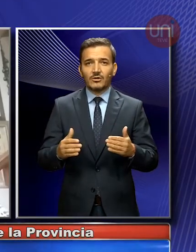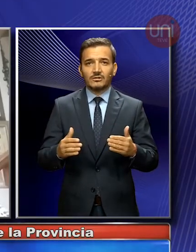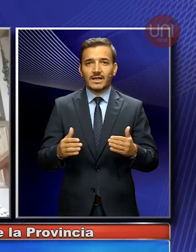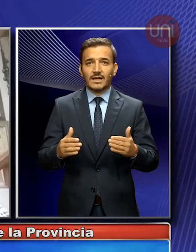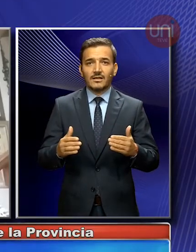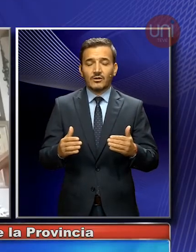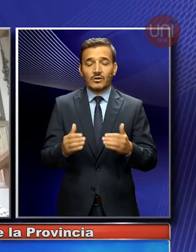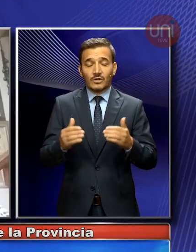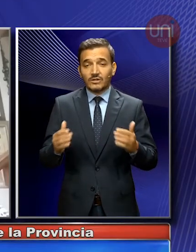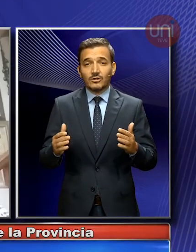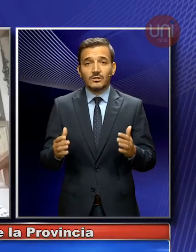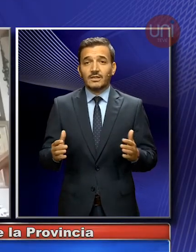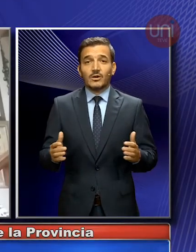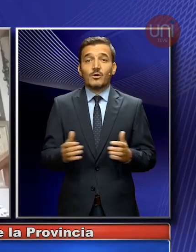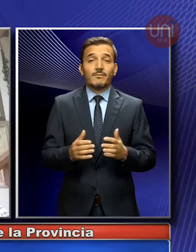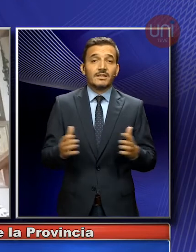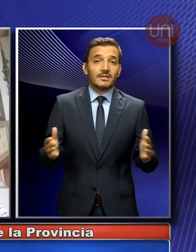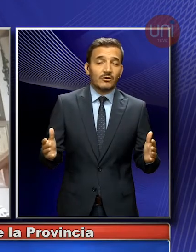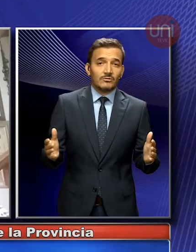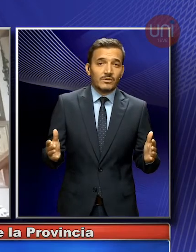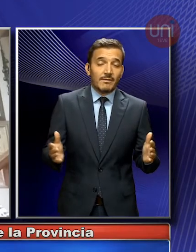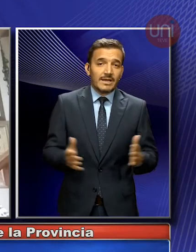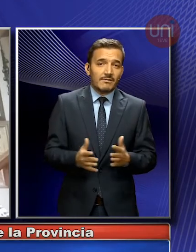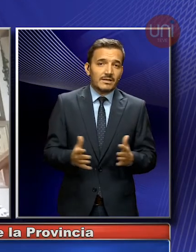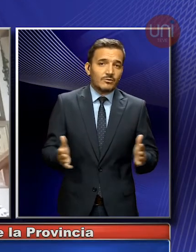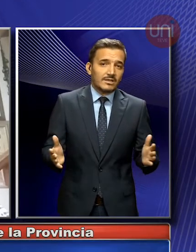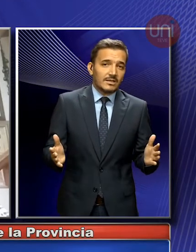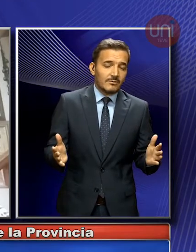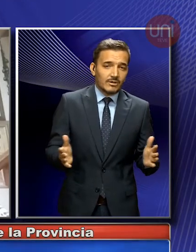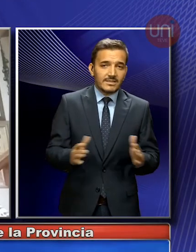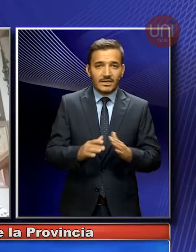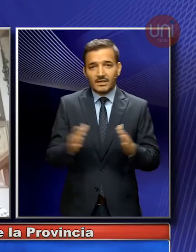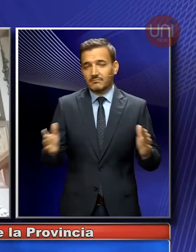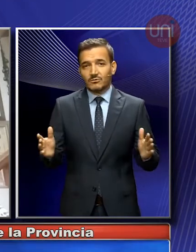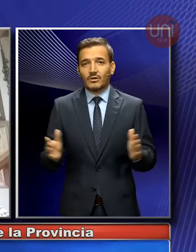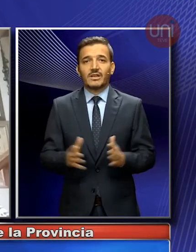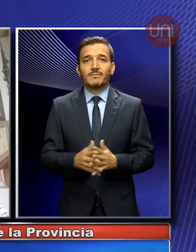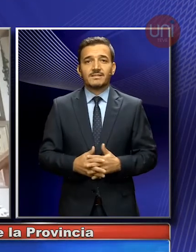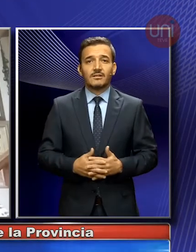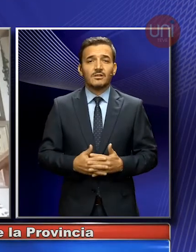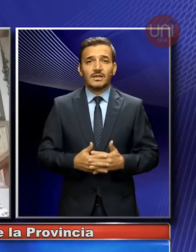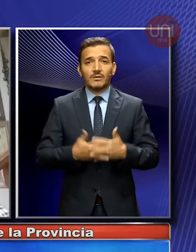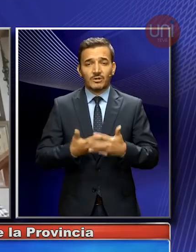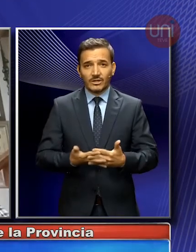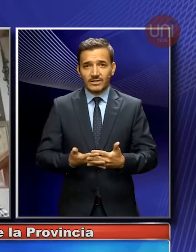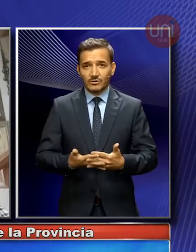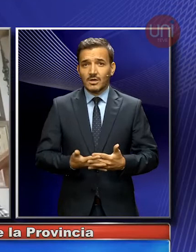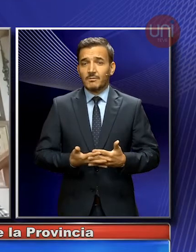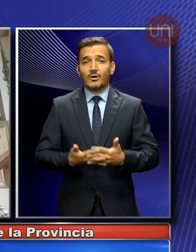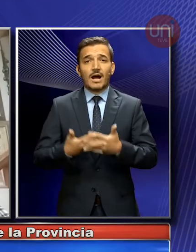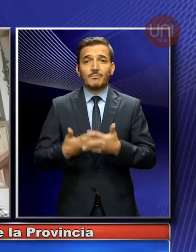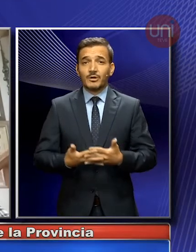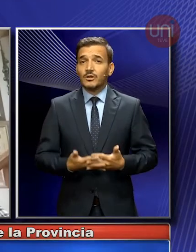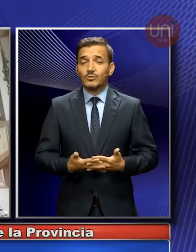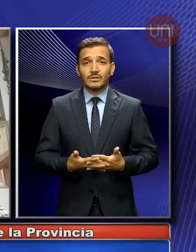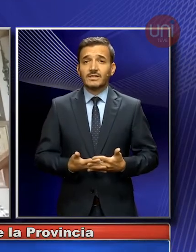contra con esto, obviamente con una variable que puede ser, y que uno no quiere ni pensarlo, el aumento de casos. Pero a